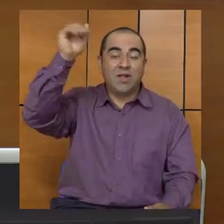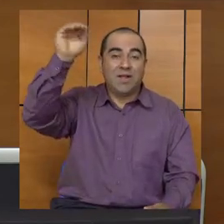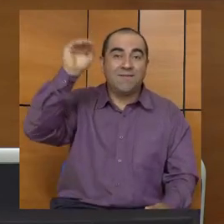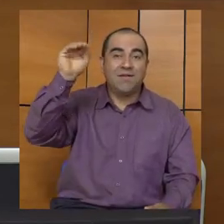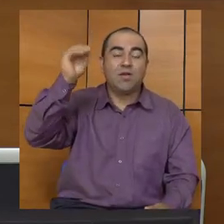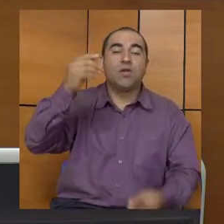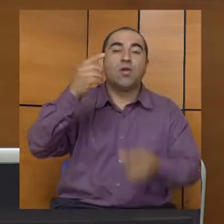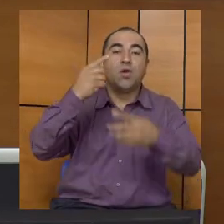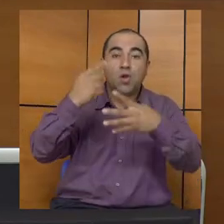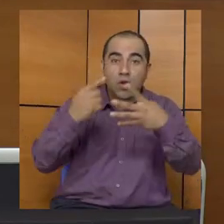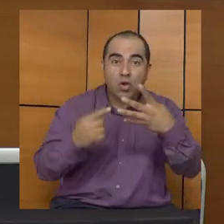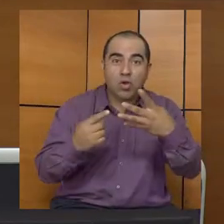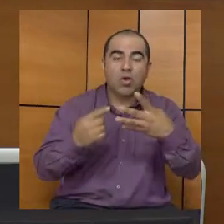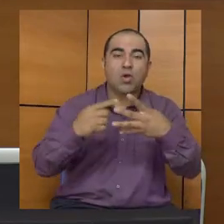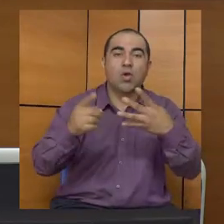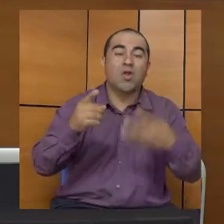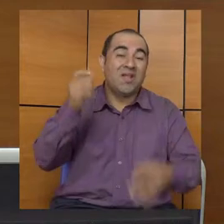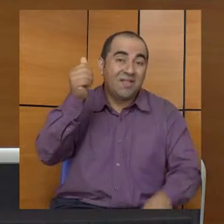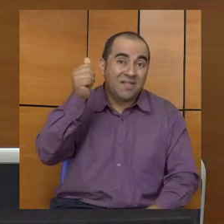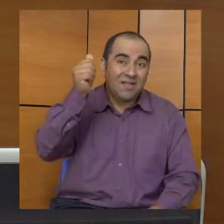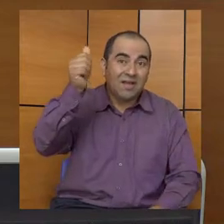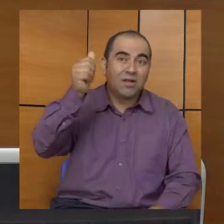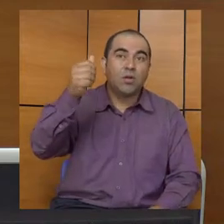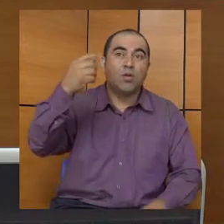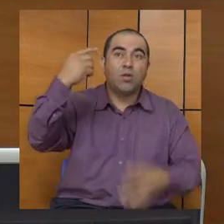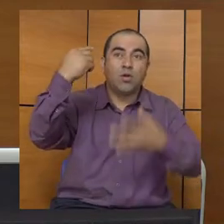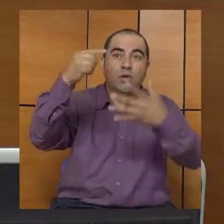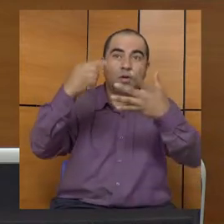señor vicedecano que han hablado